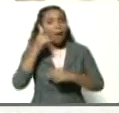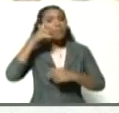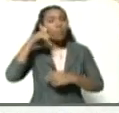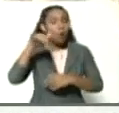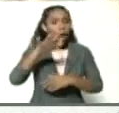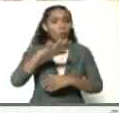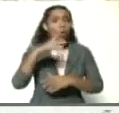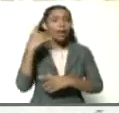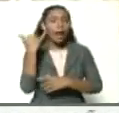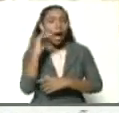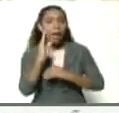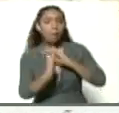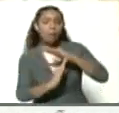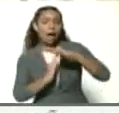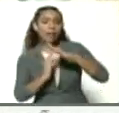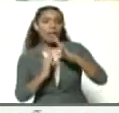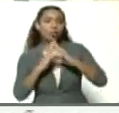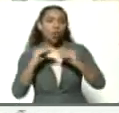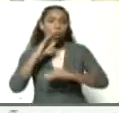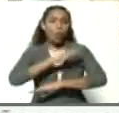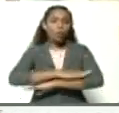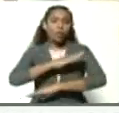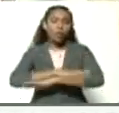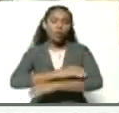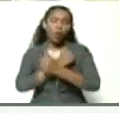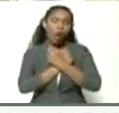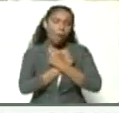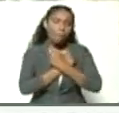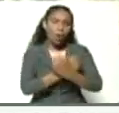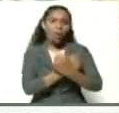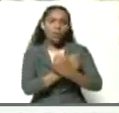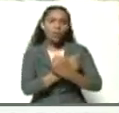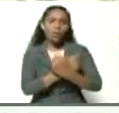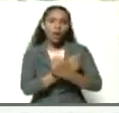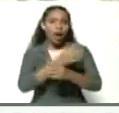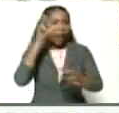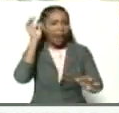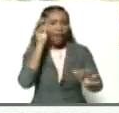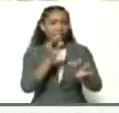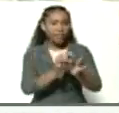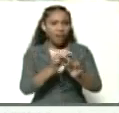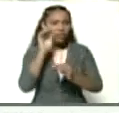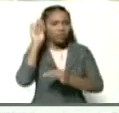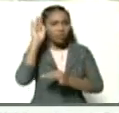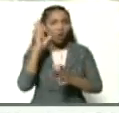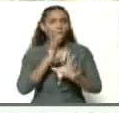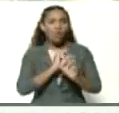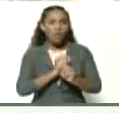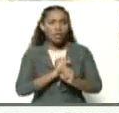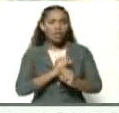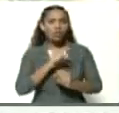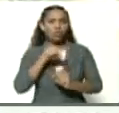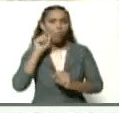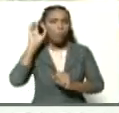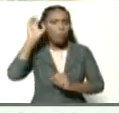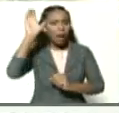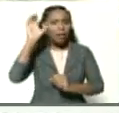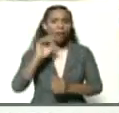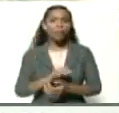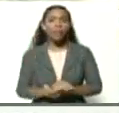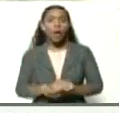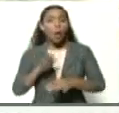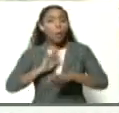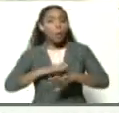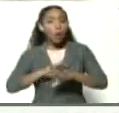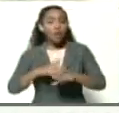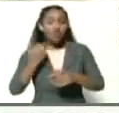basa toda su actuación en el amor, en la fe, en el optimismo, en la confianza en su patria. Por eso